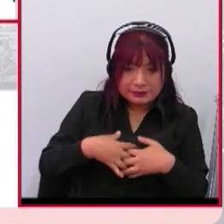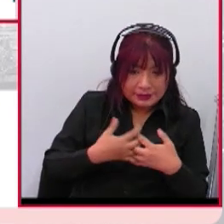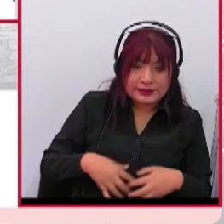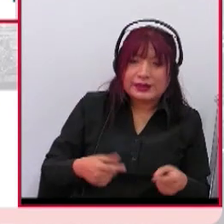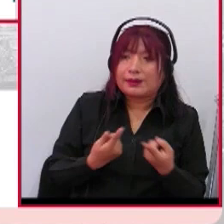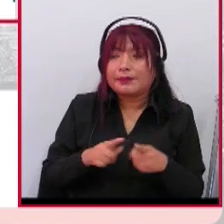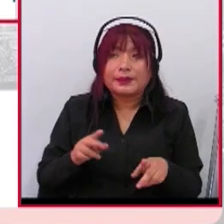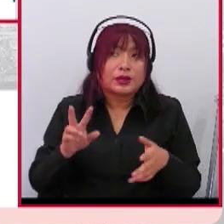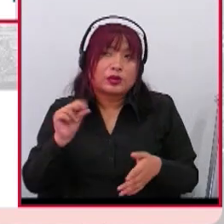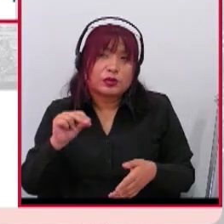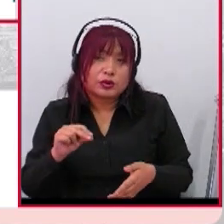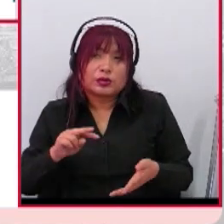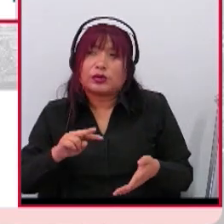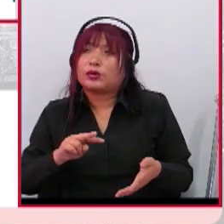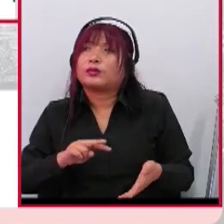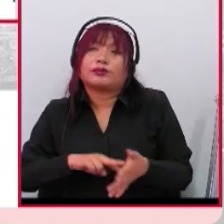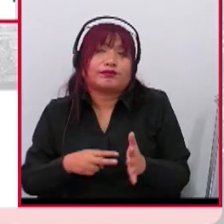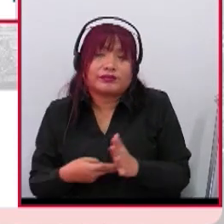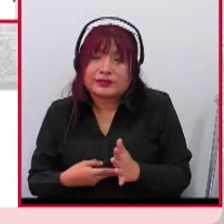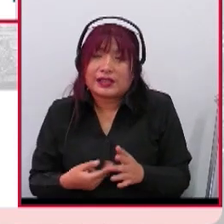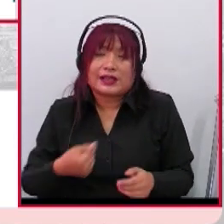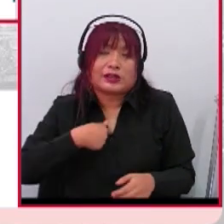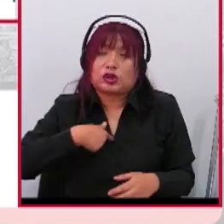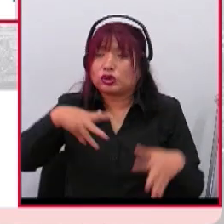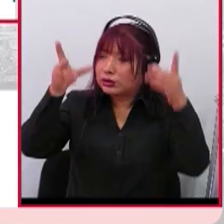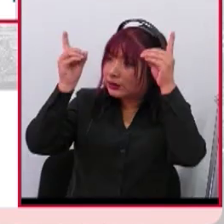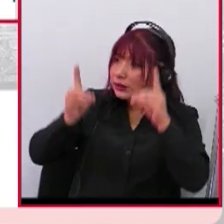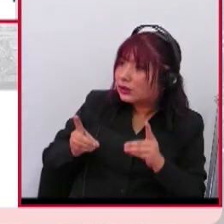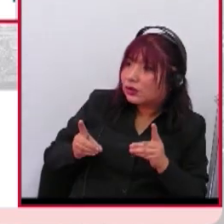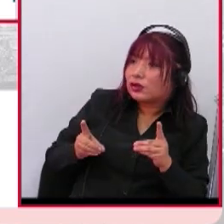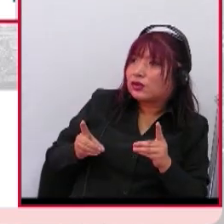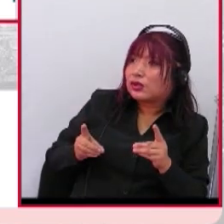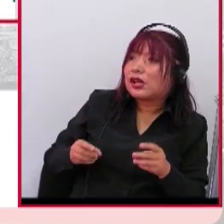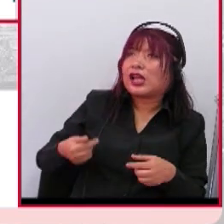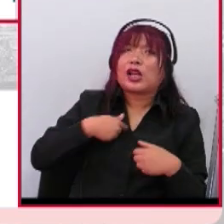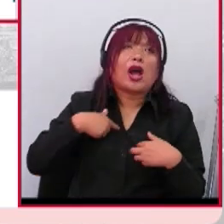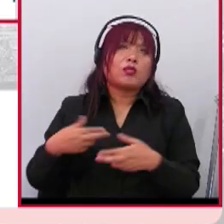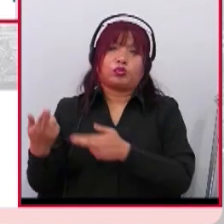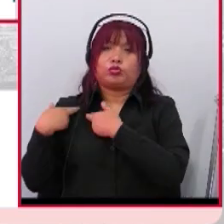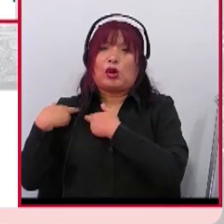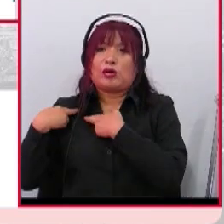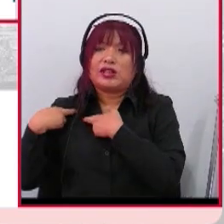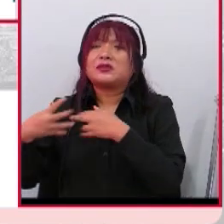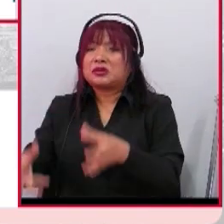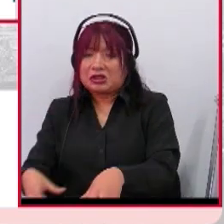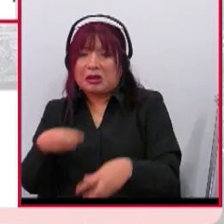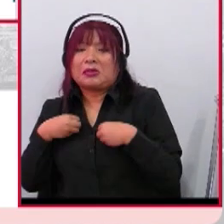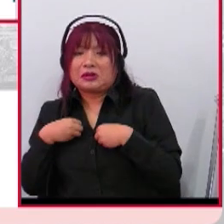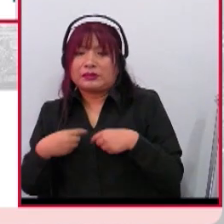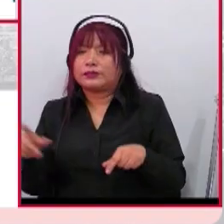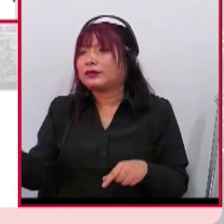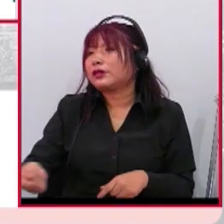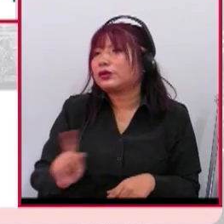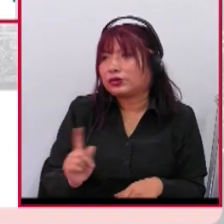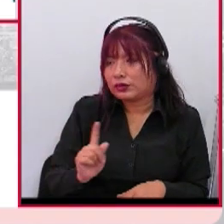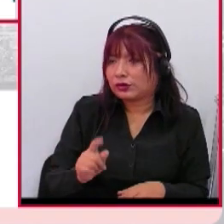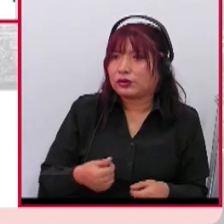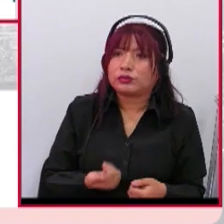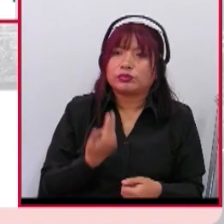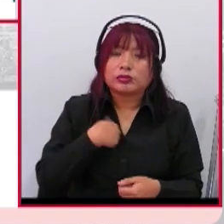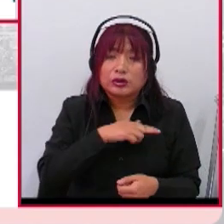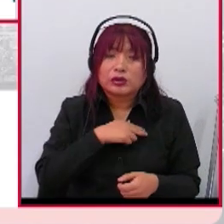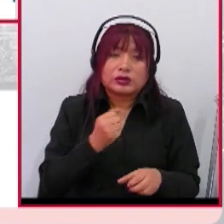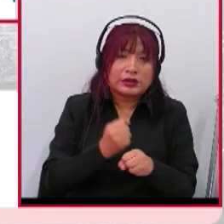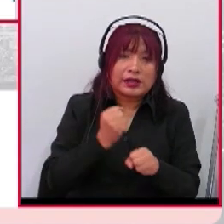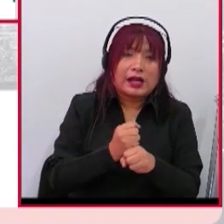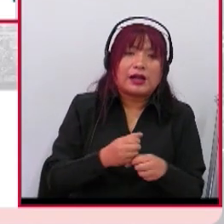Pero esto no es que tú decides y me hago cargo de esta parte. Nosotros trabajamos bastante en el